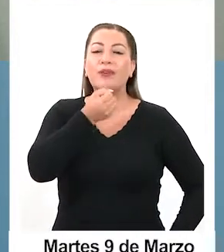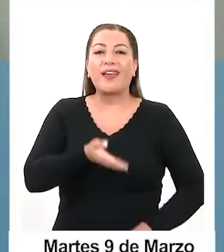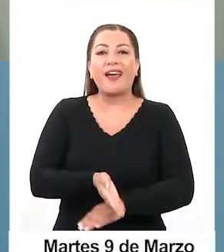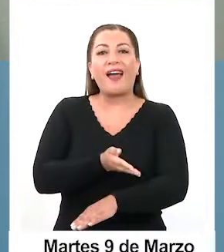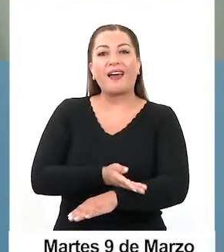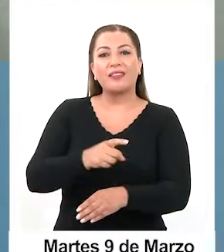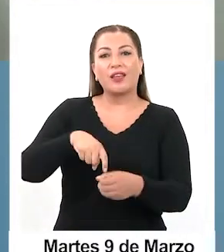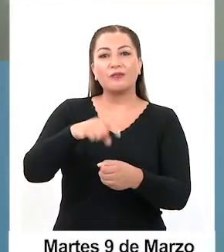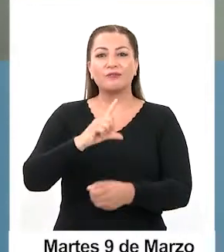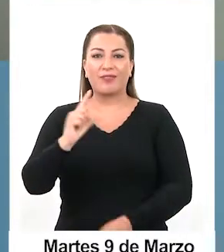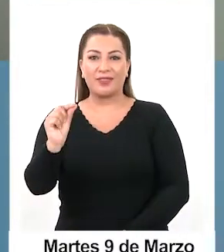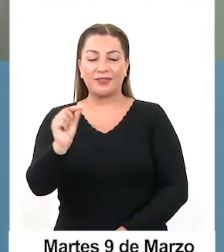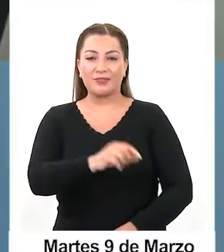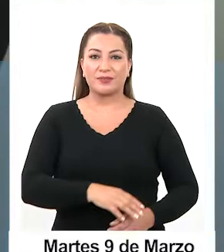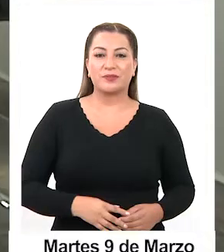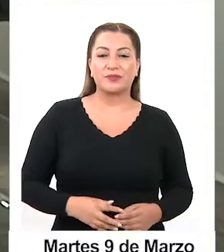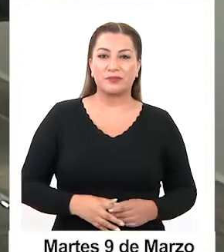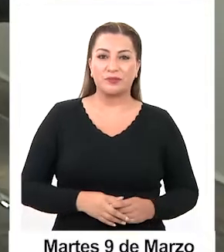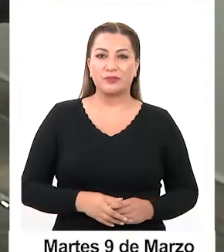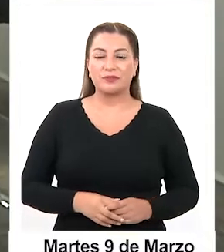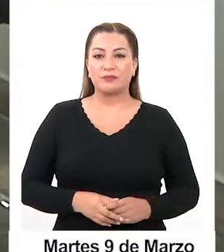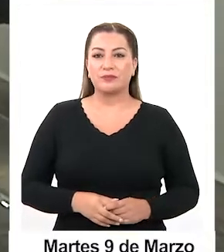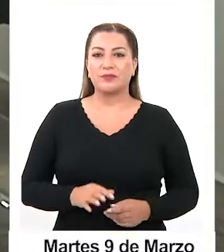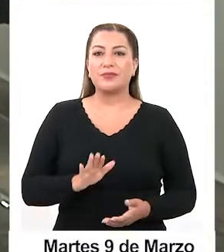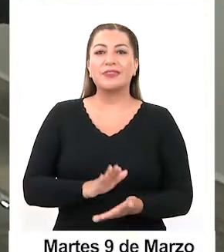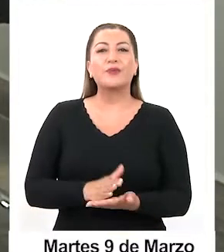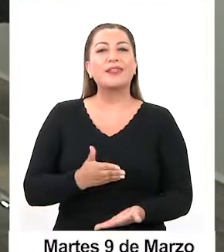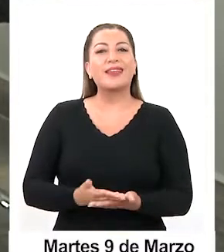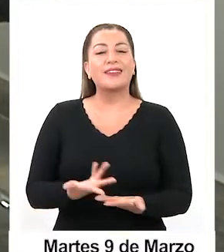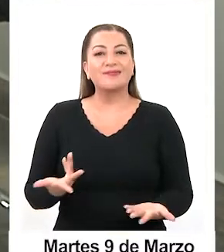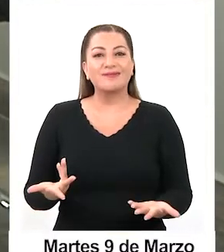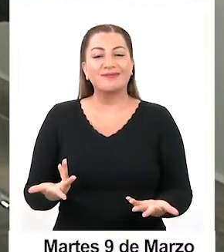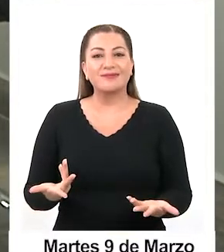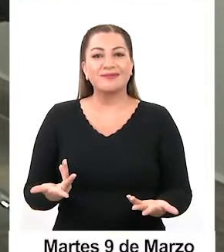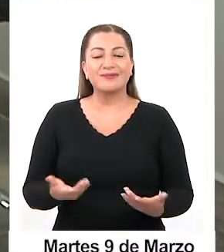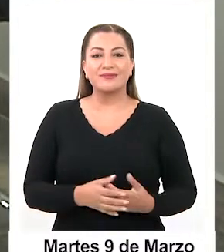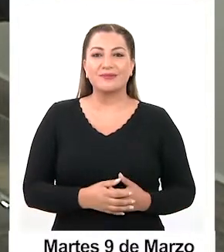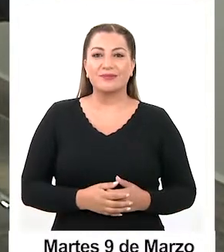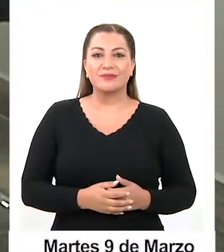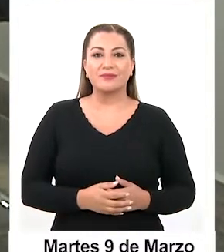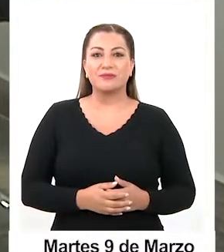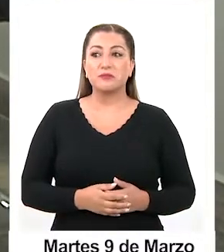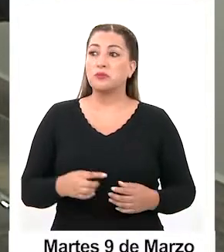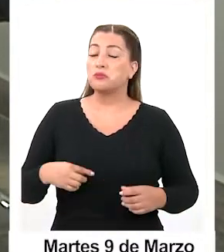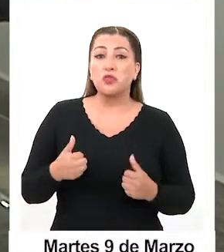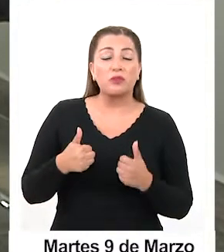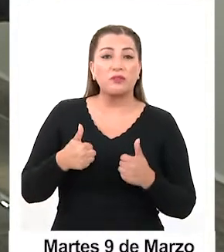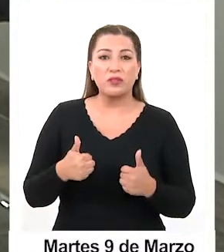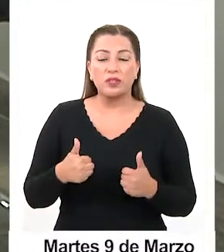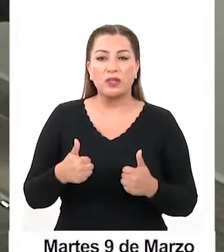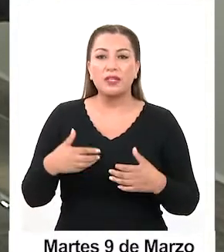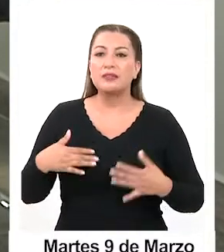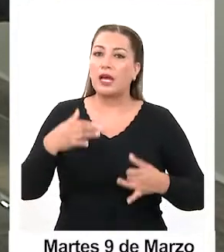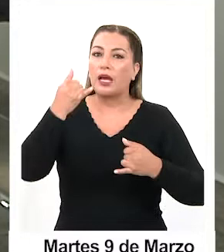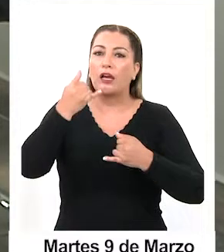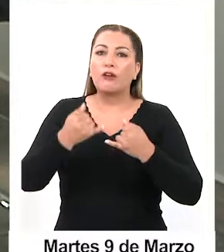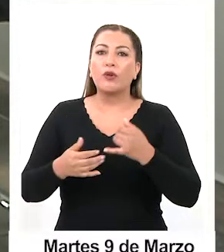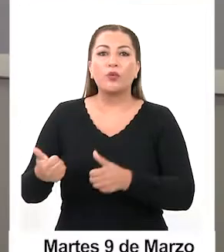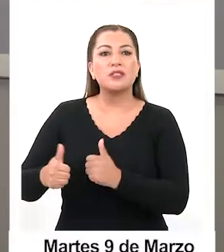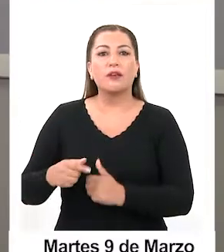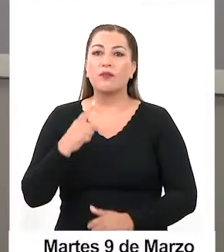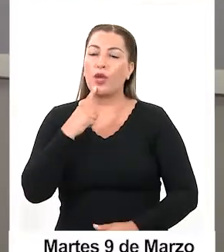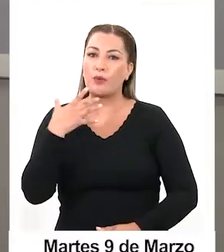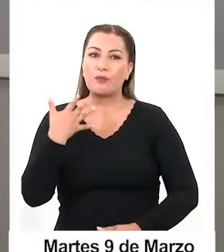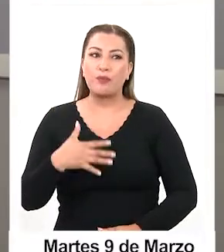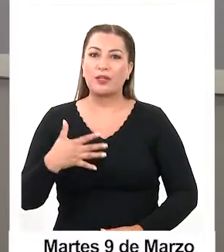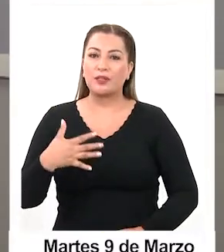de dejar el cargo. ¿Cómo está, Seremi? Bastante bien, terminando un desafío